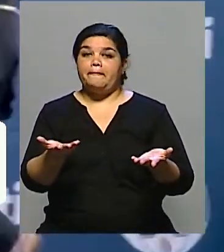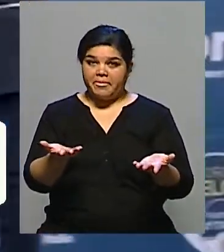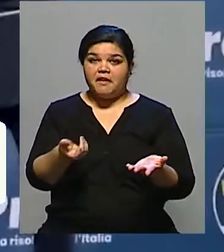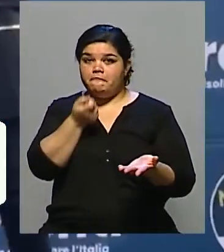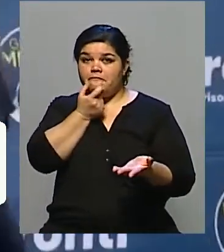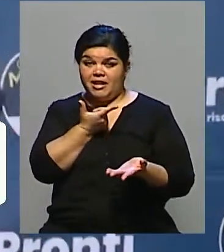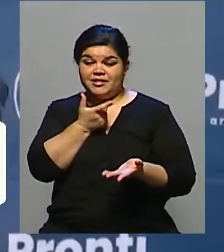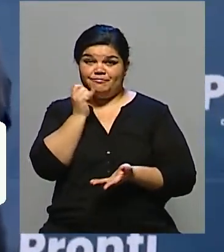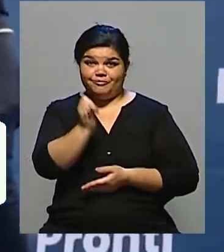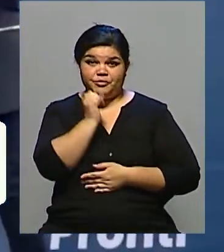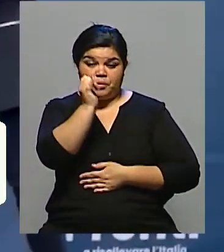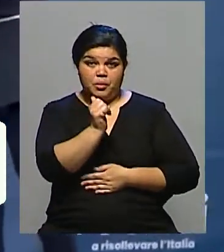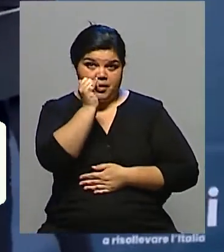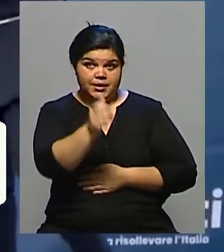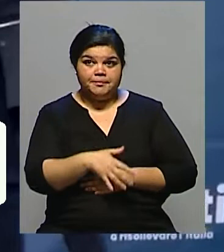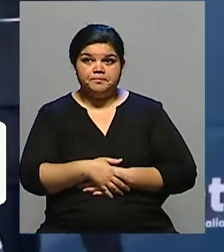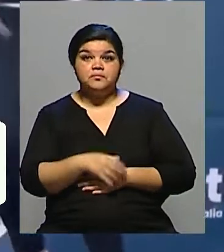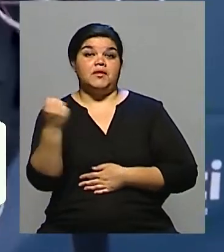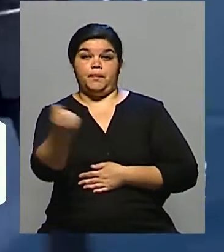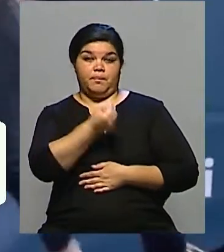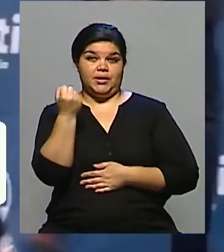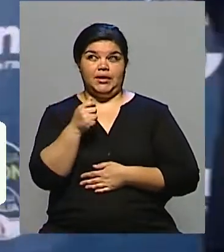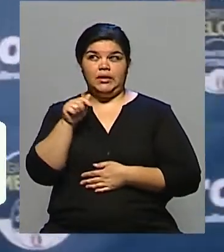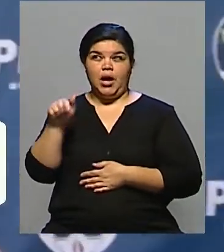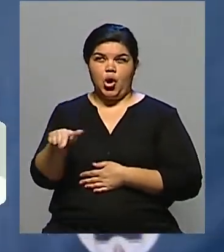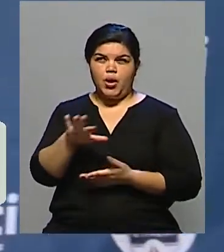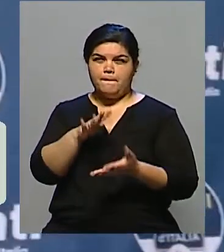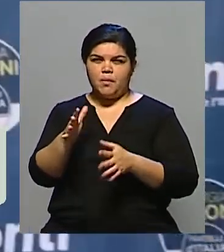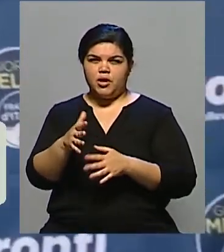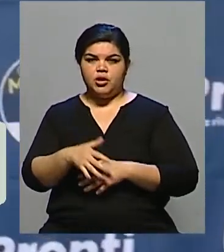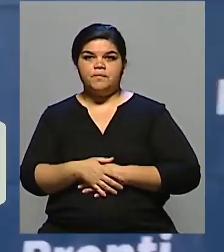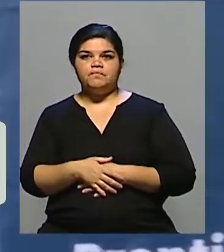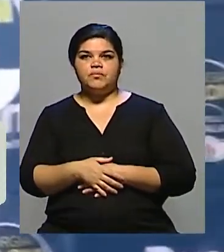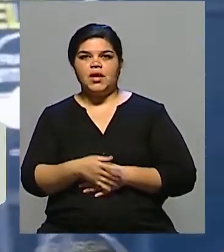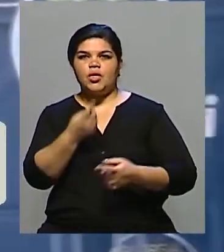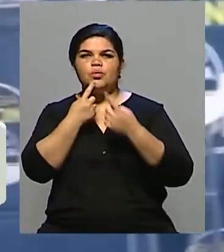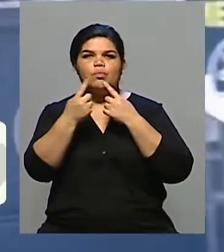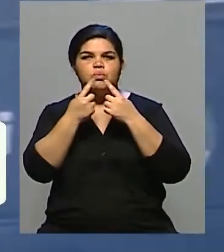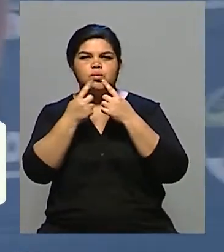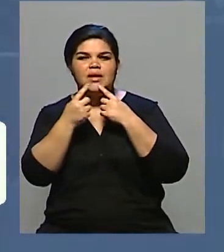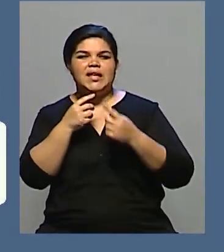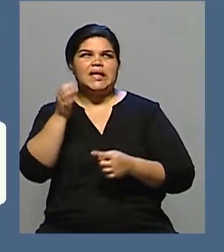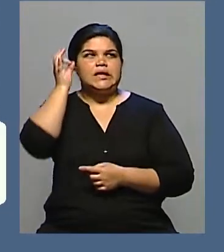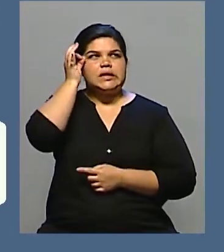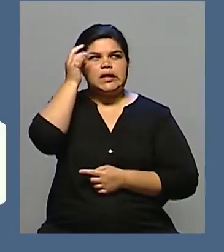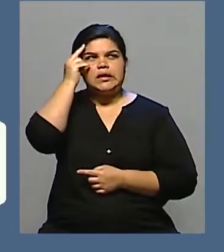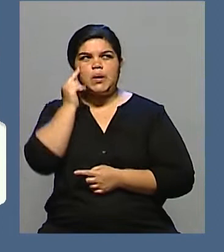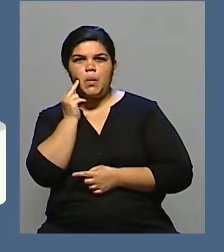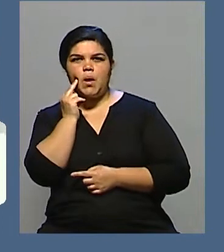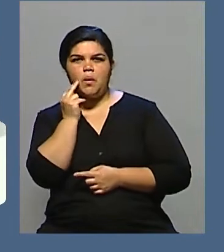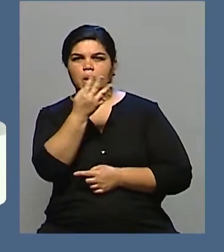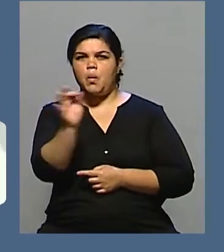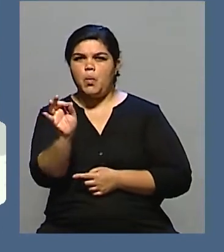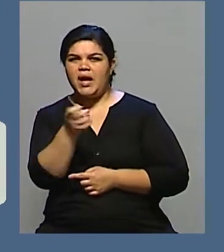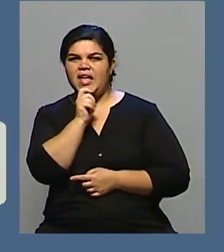cosa, que esta es la entrevista número, creo, 39 o 40 que estoy brindando desde el fin de